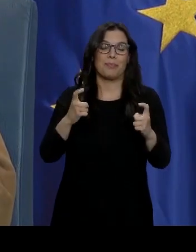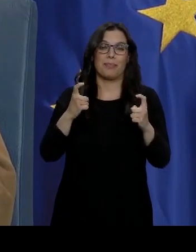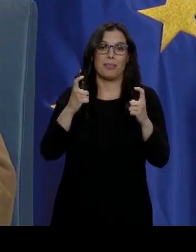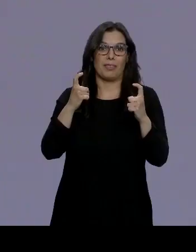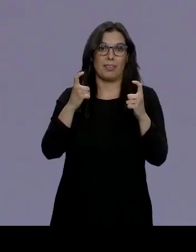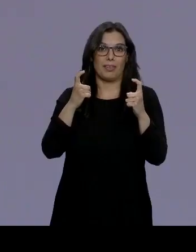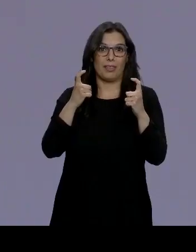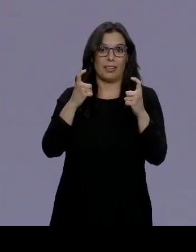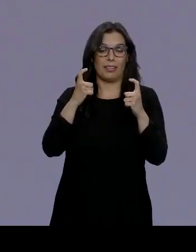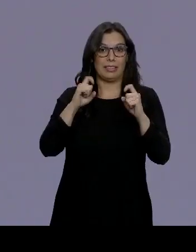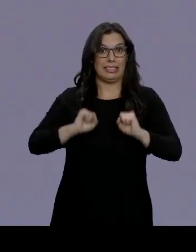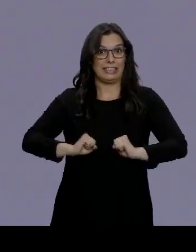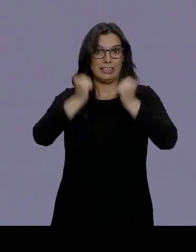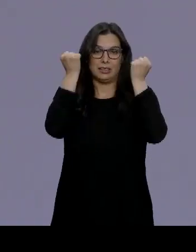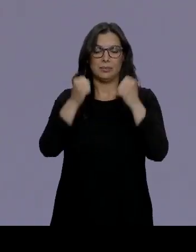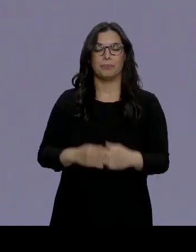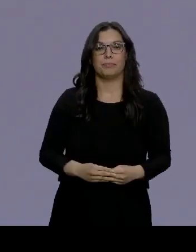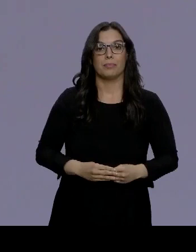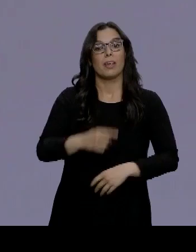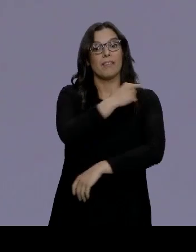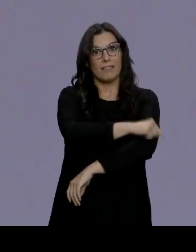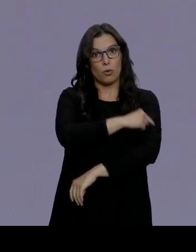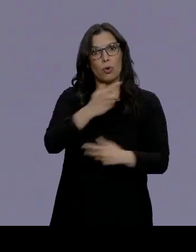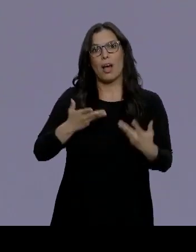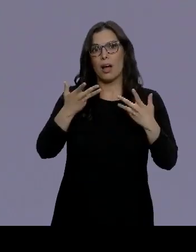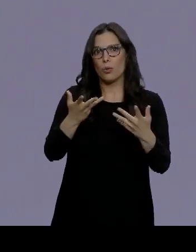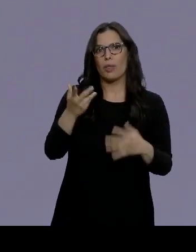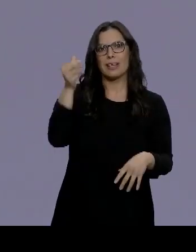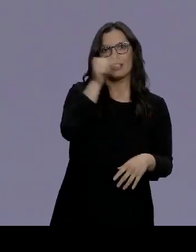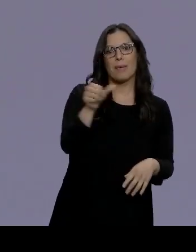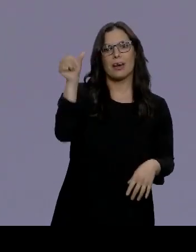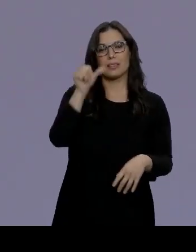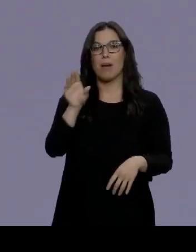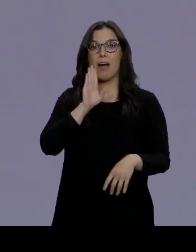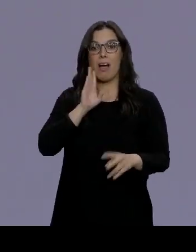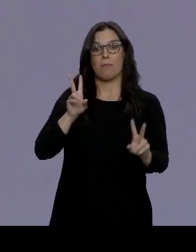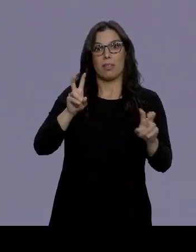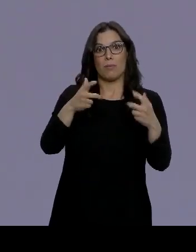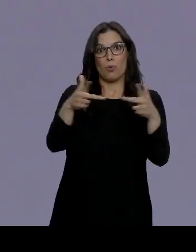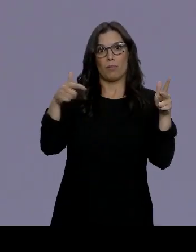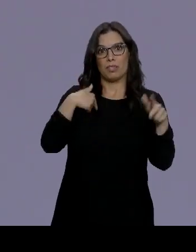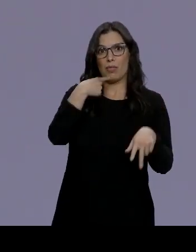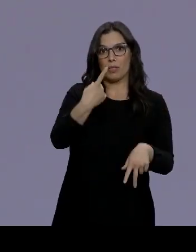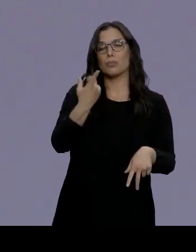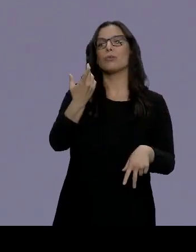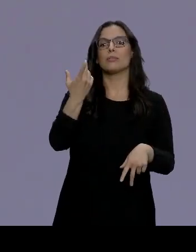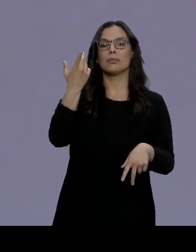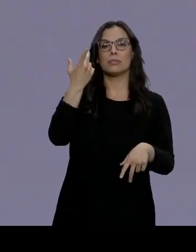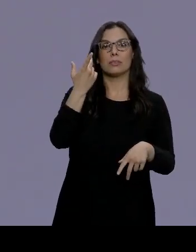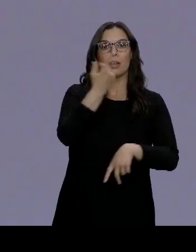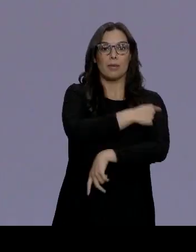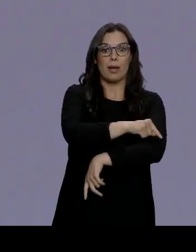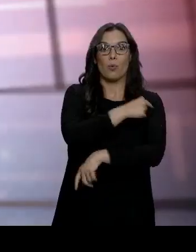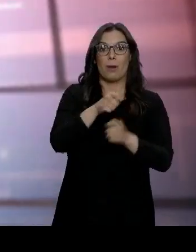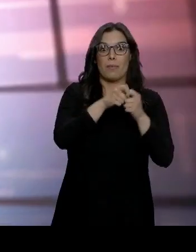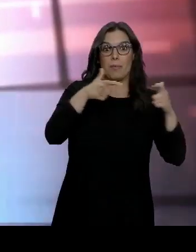no ahogarnos. La vacunación nos está ayudando. Cada semana que pasa, como he dicho al principio de la rueda de prensa, tenemos menos población